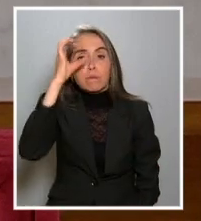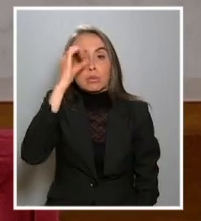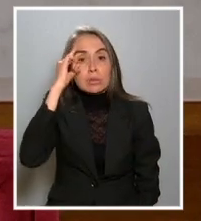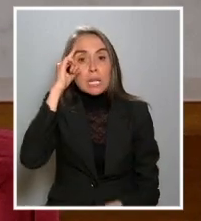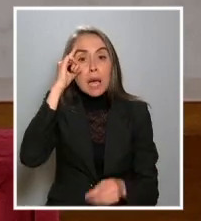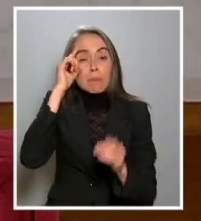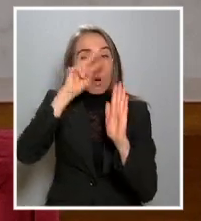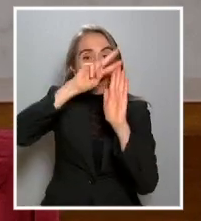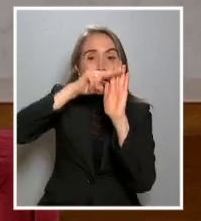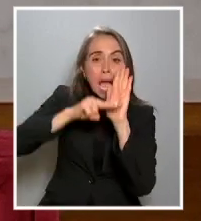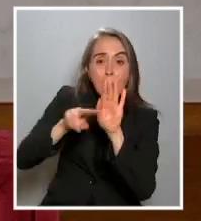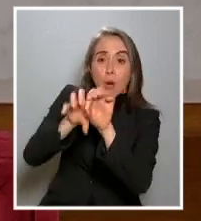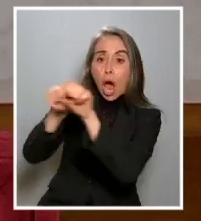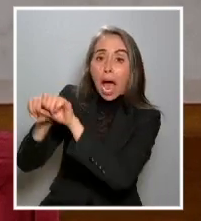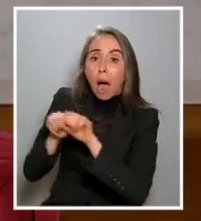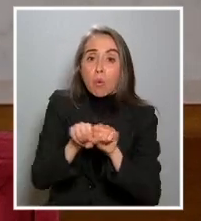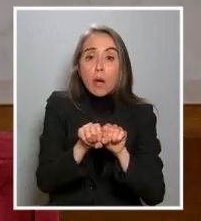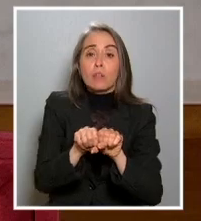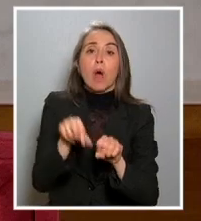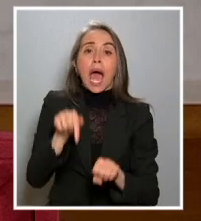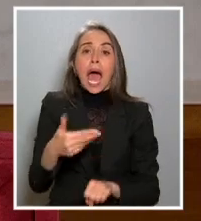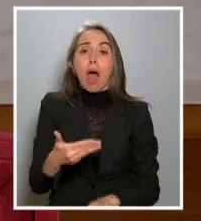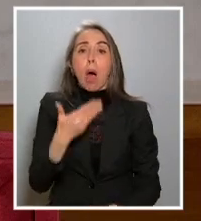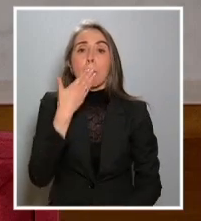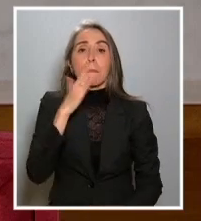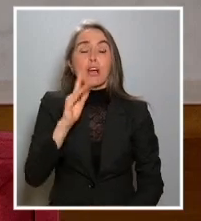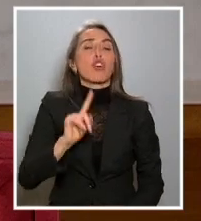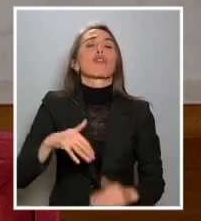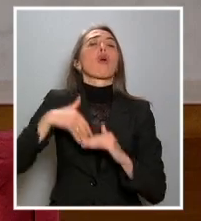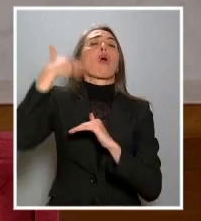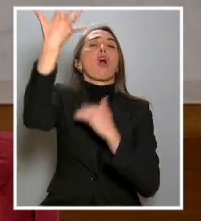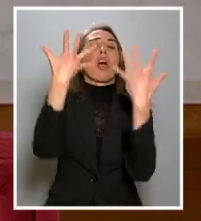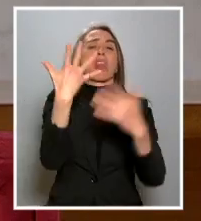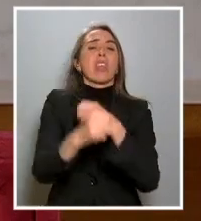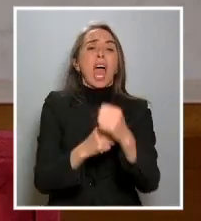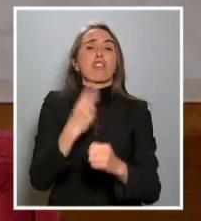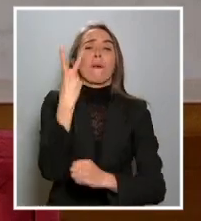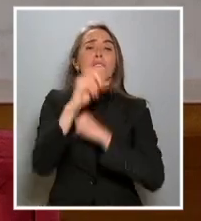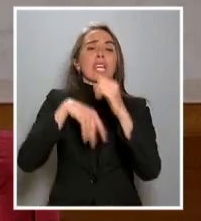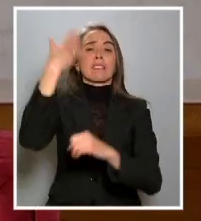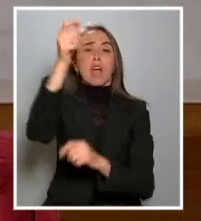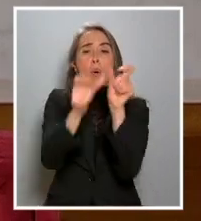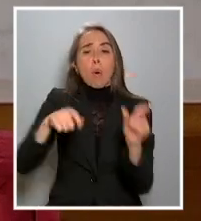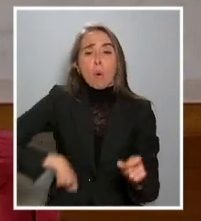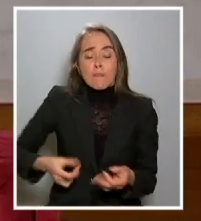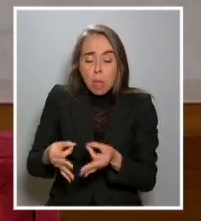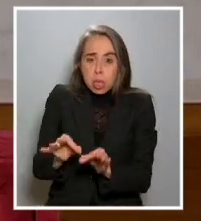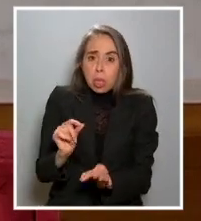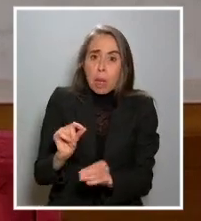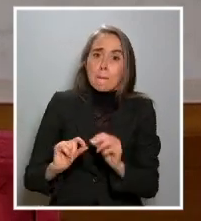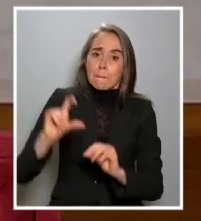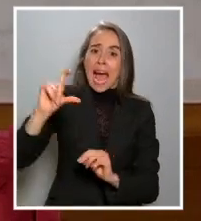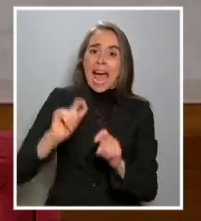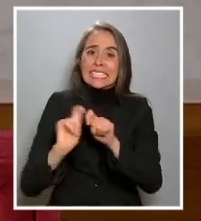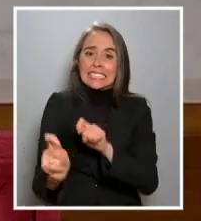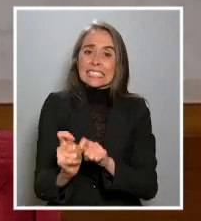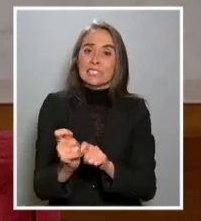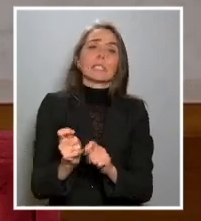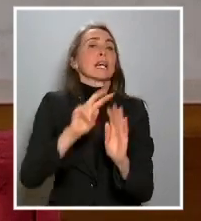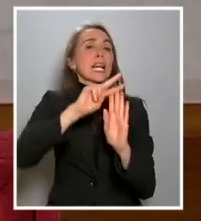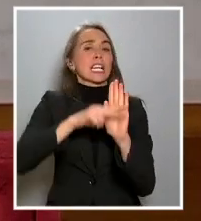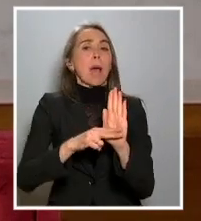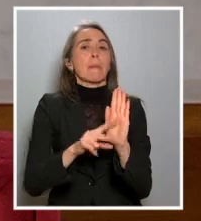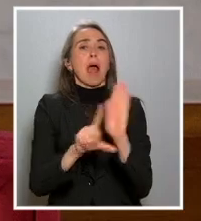concordar los ajustes que nos permitan mejorar ahora, no en 10 o 20 años, las pensiones de nuestros jubilados, así como las modificaciones del